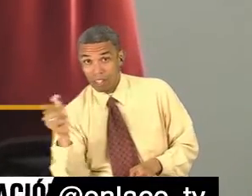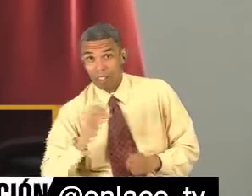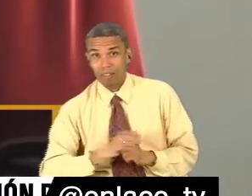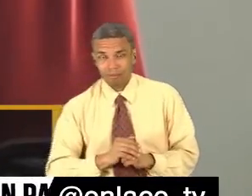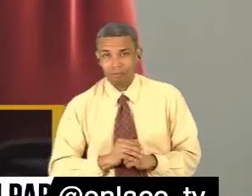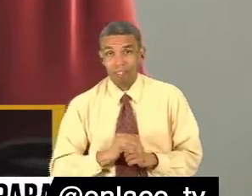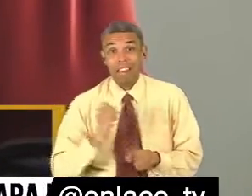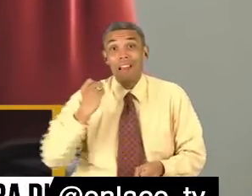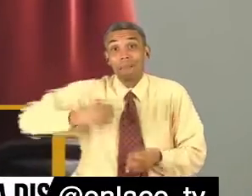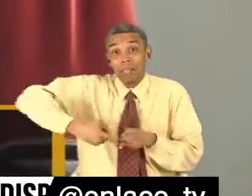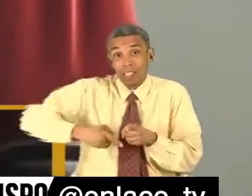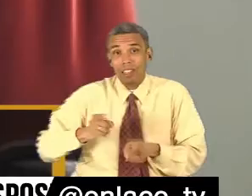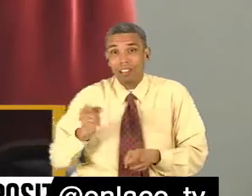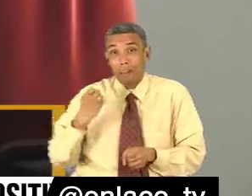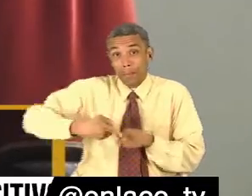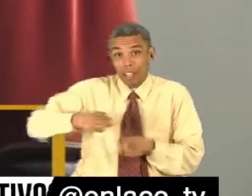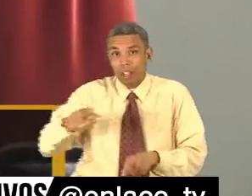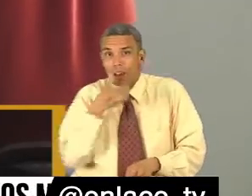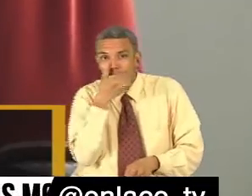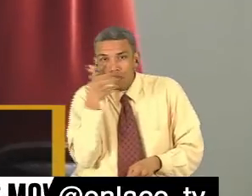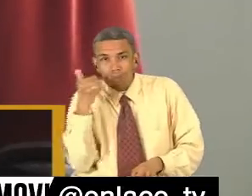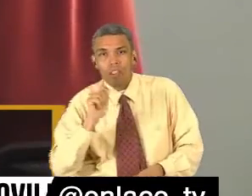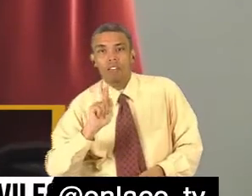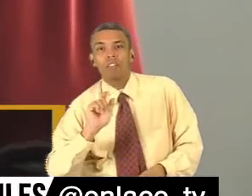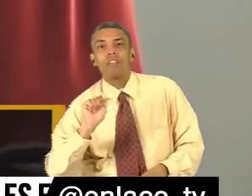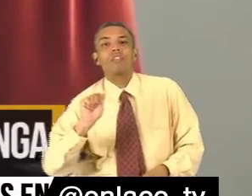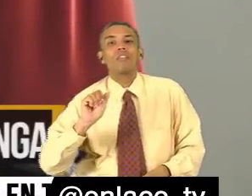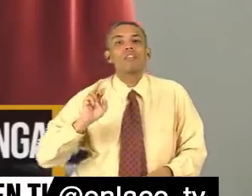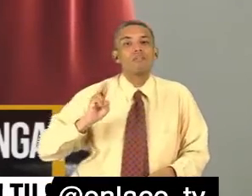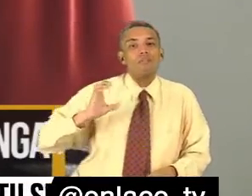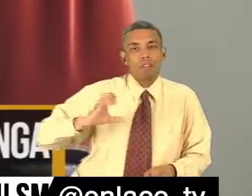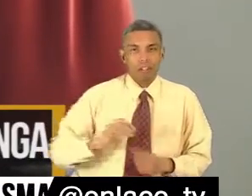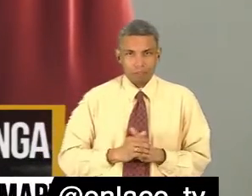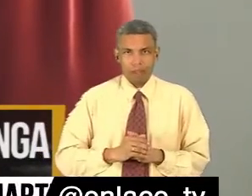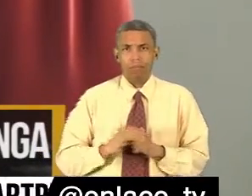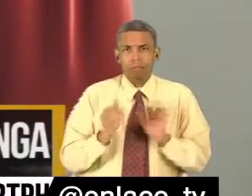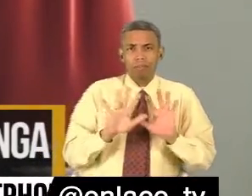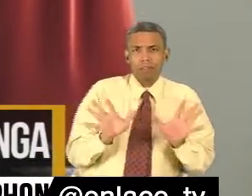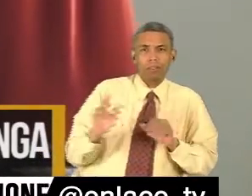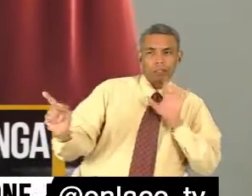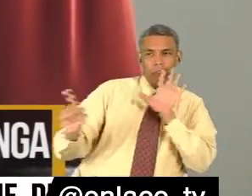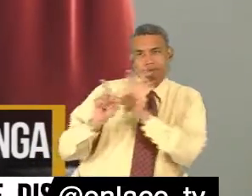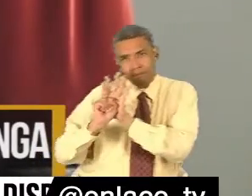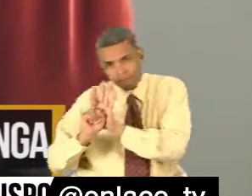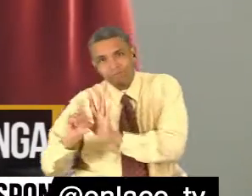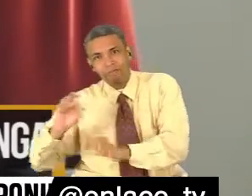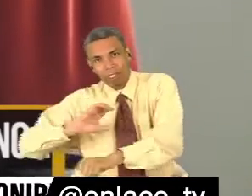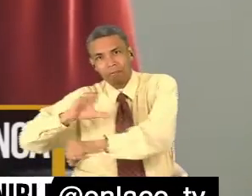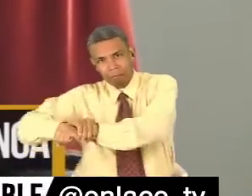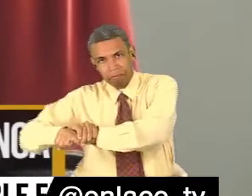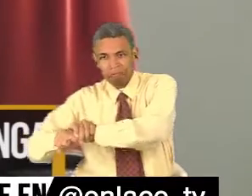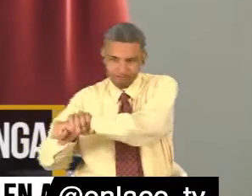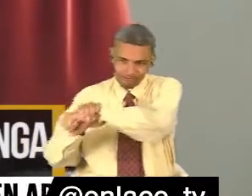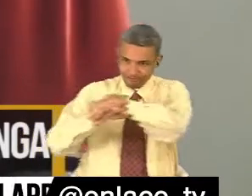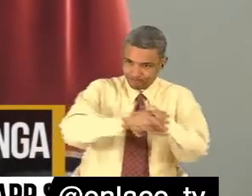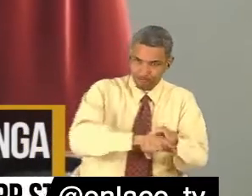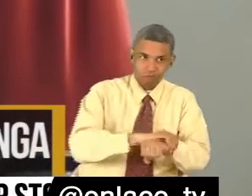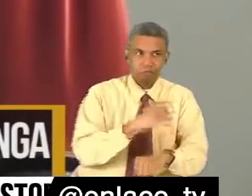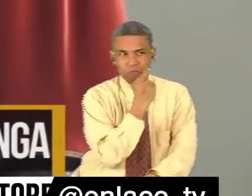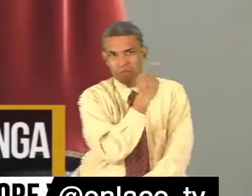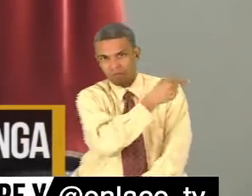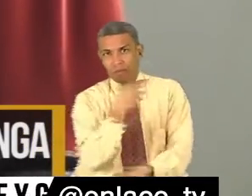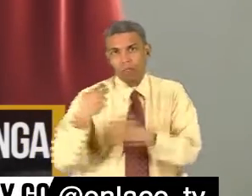dar con la captura de este sujeto. Se puso a disposición de la Fiscalía y las autoridades competentes, dando cuenta